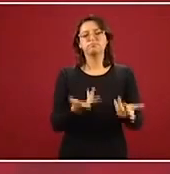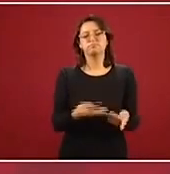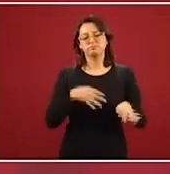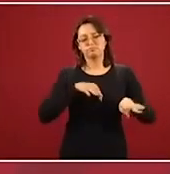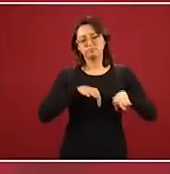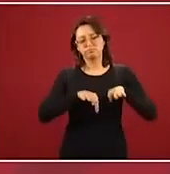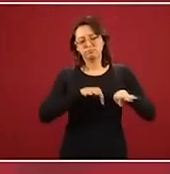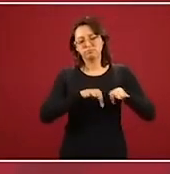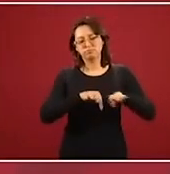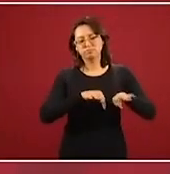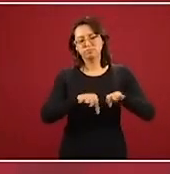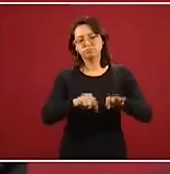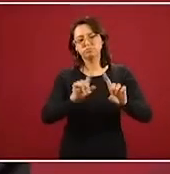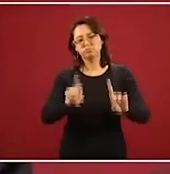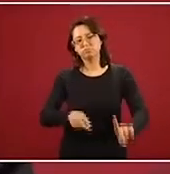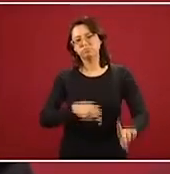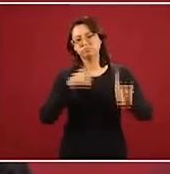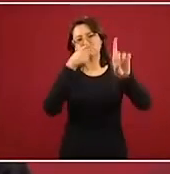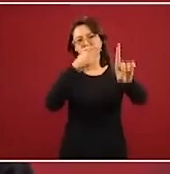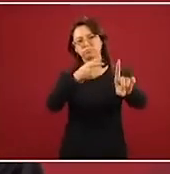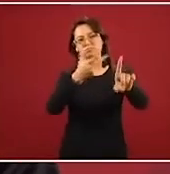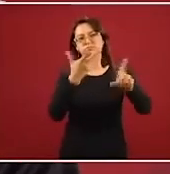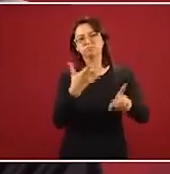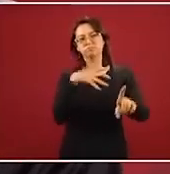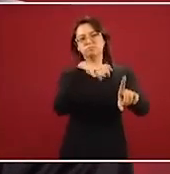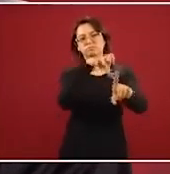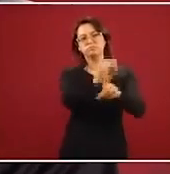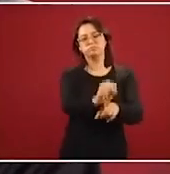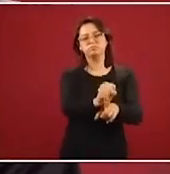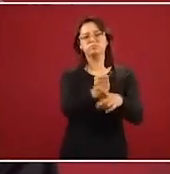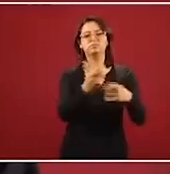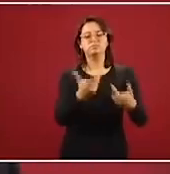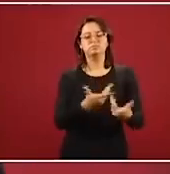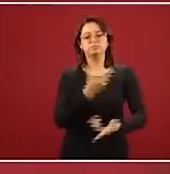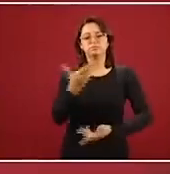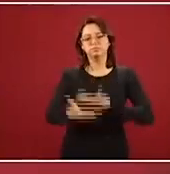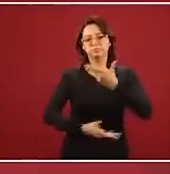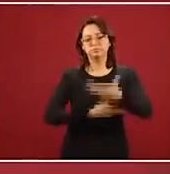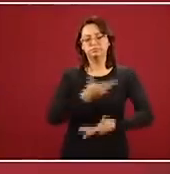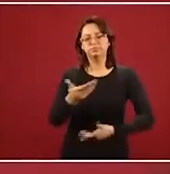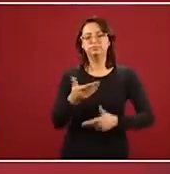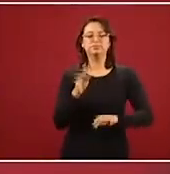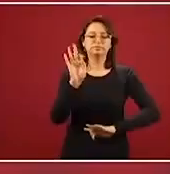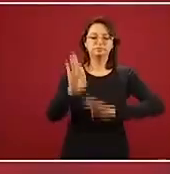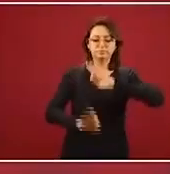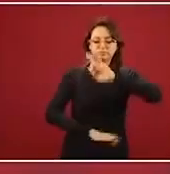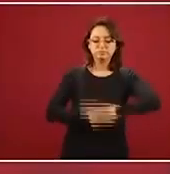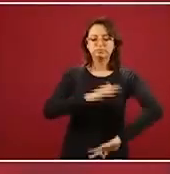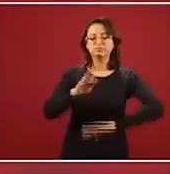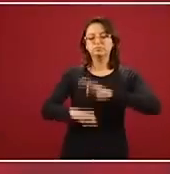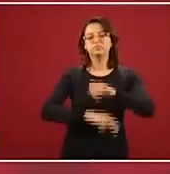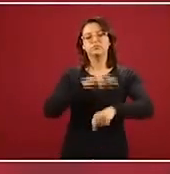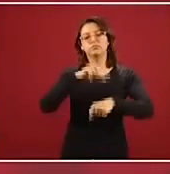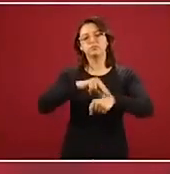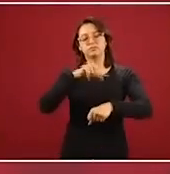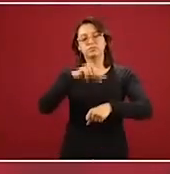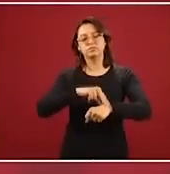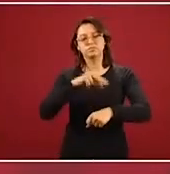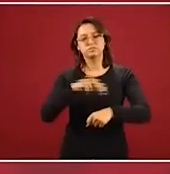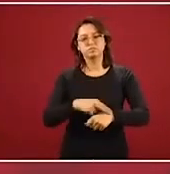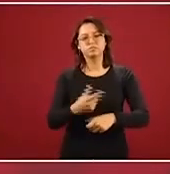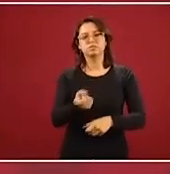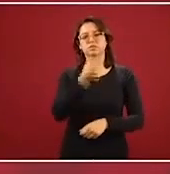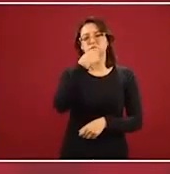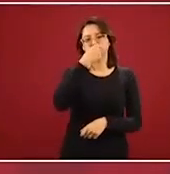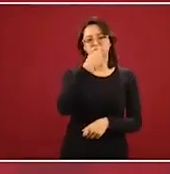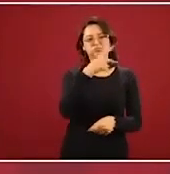este propósito de mejorar la atención médica, de que no falten